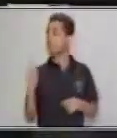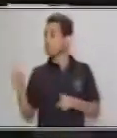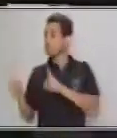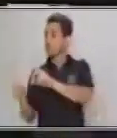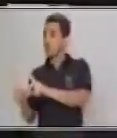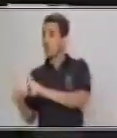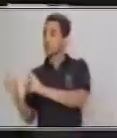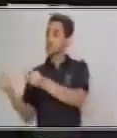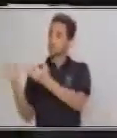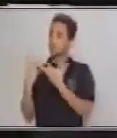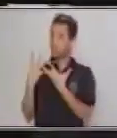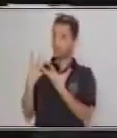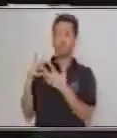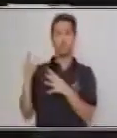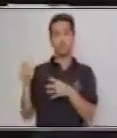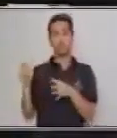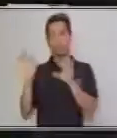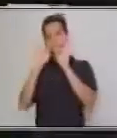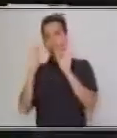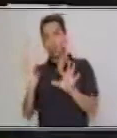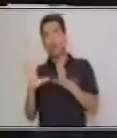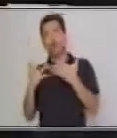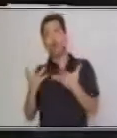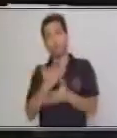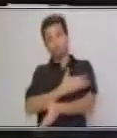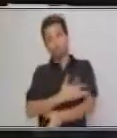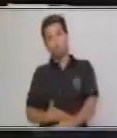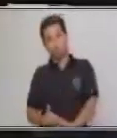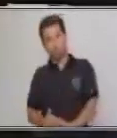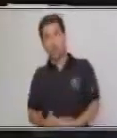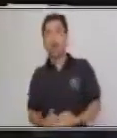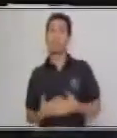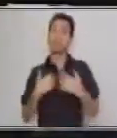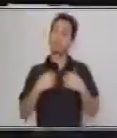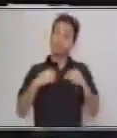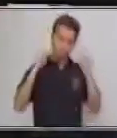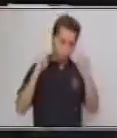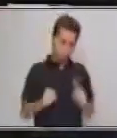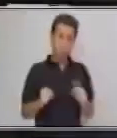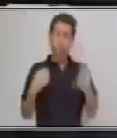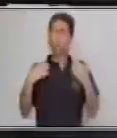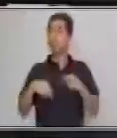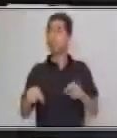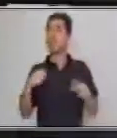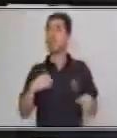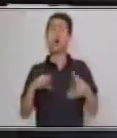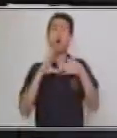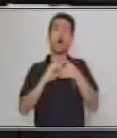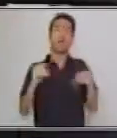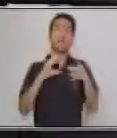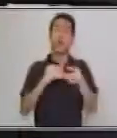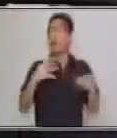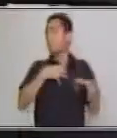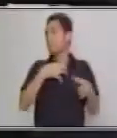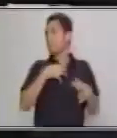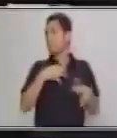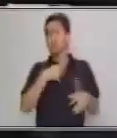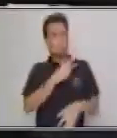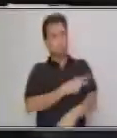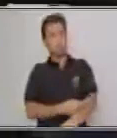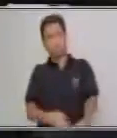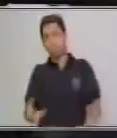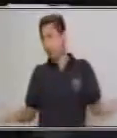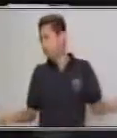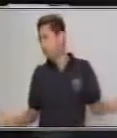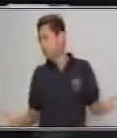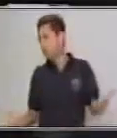de la historia, ¿sí? Es por eso que nosotros tenemos la oportunidad de poder contar nuestras propias historias. Pilas, tomen